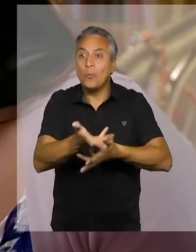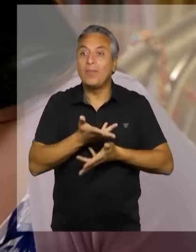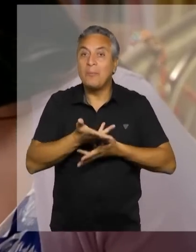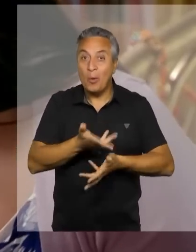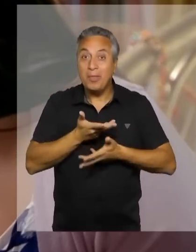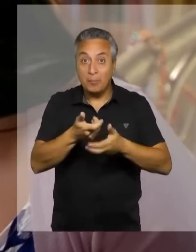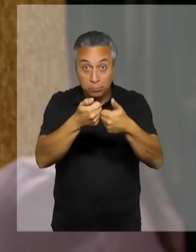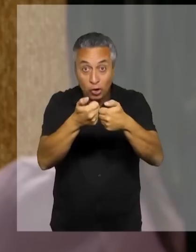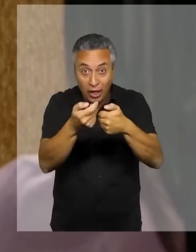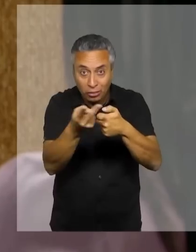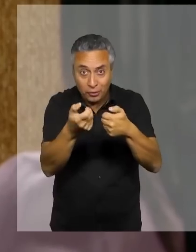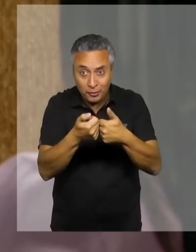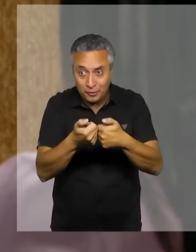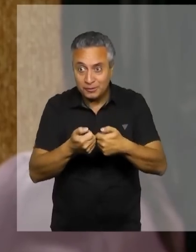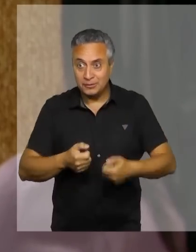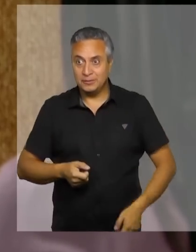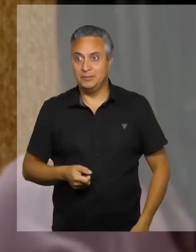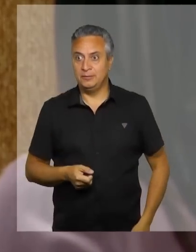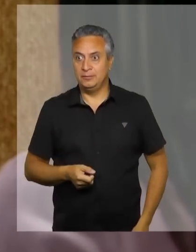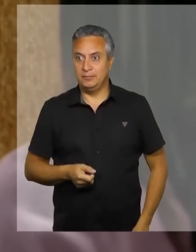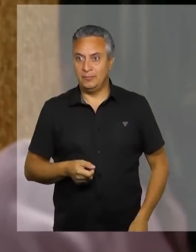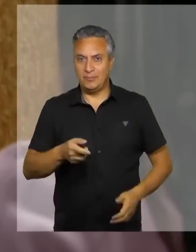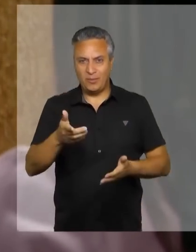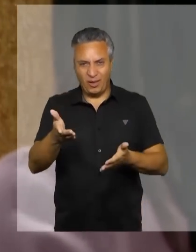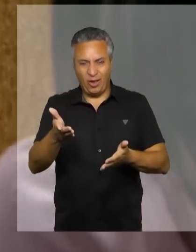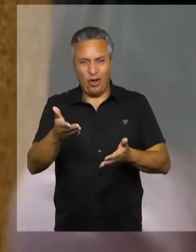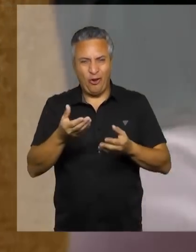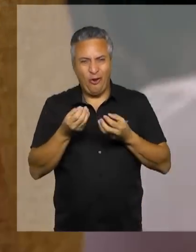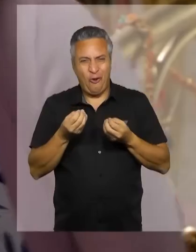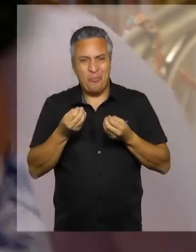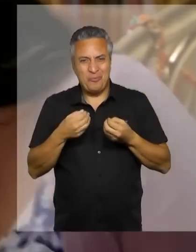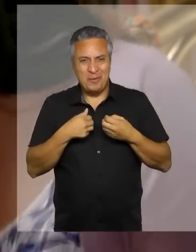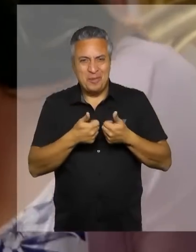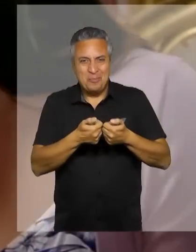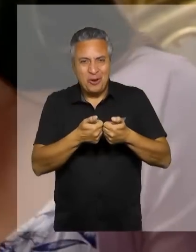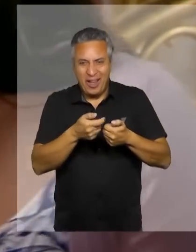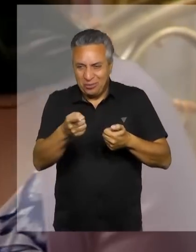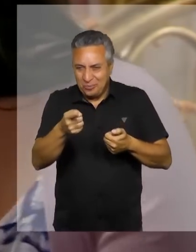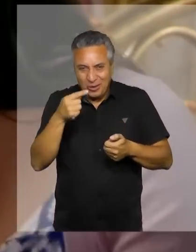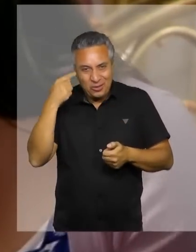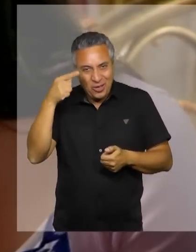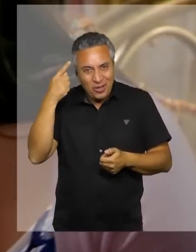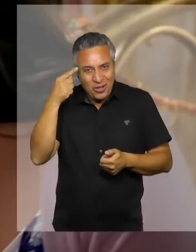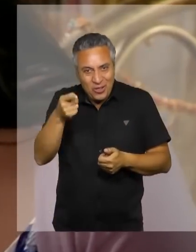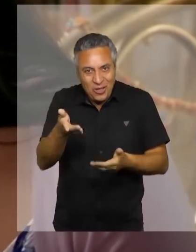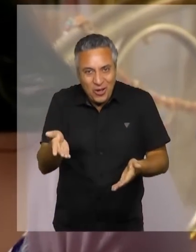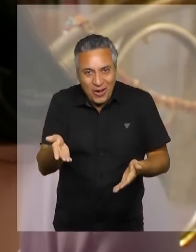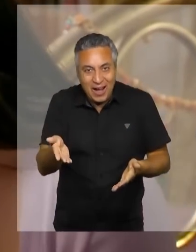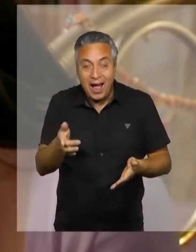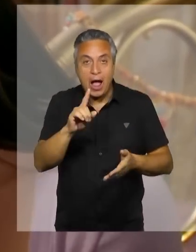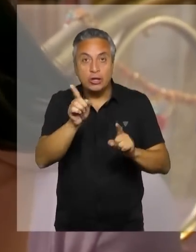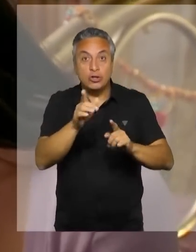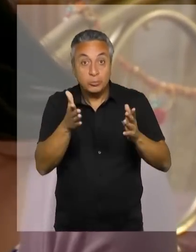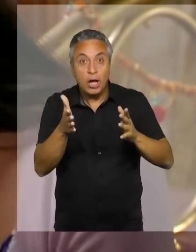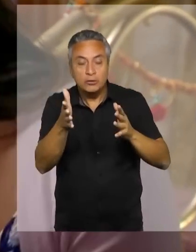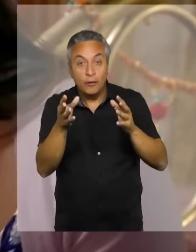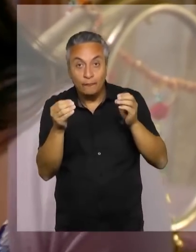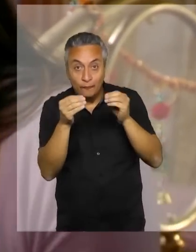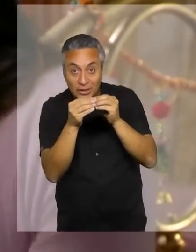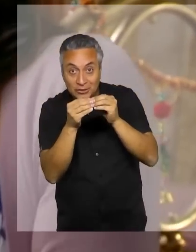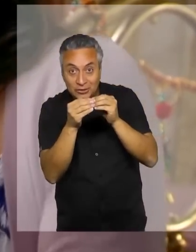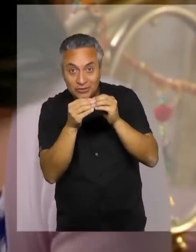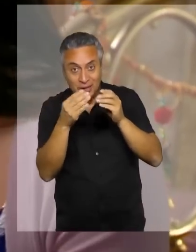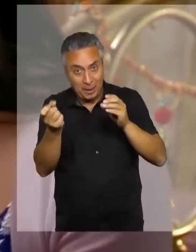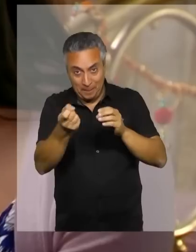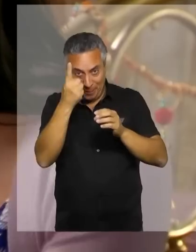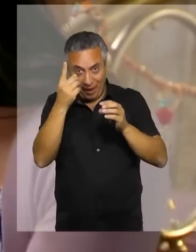¿están pololeando? Jadita, ¿cómo vamos a estar pololeando? Querí loca. Ah, no, entonces, el beso. Su primer